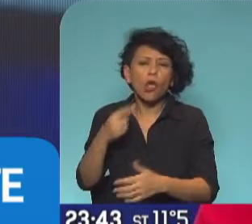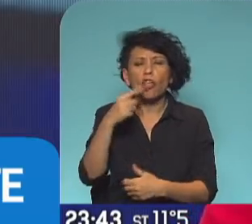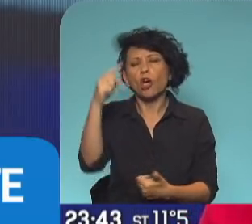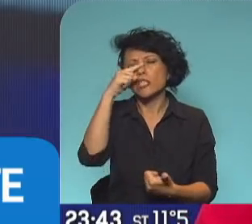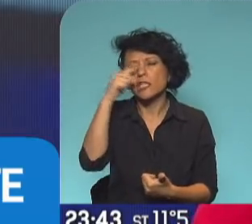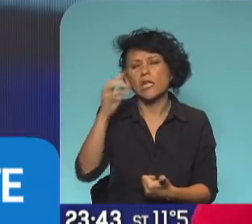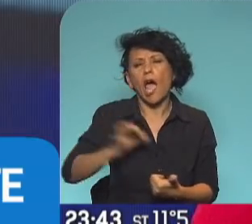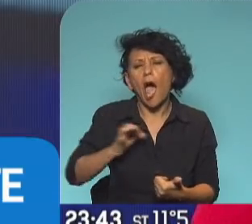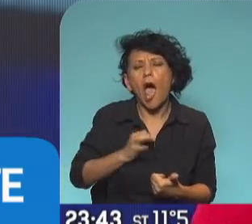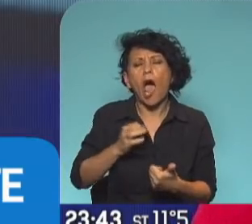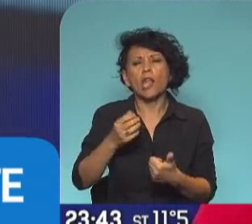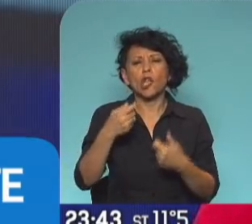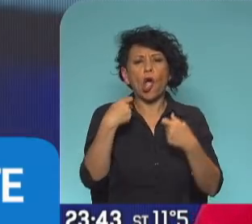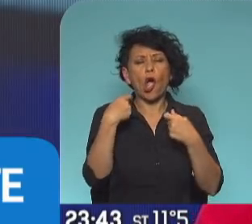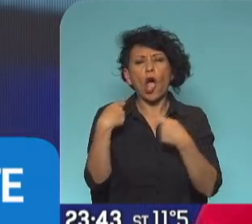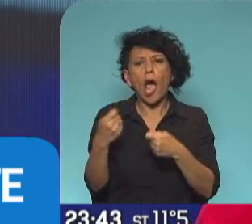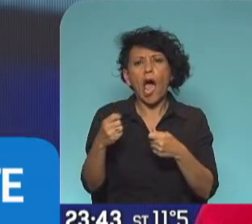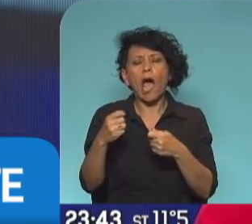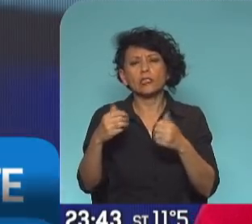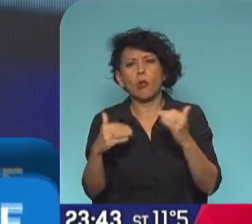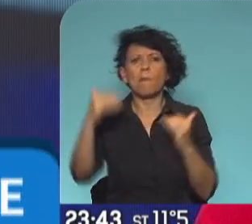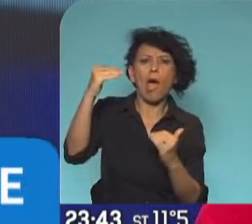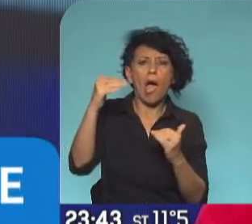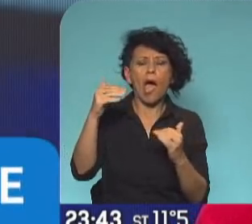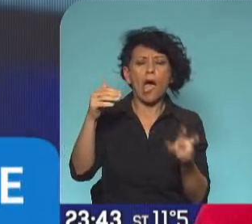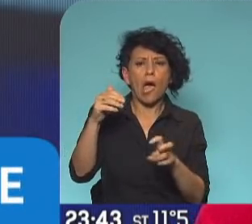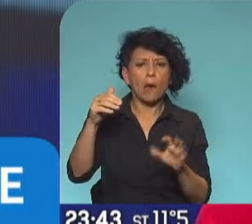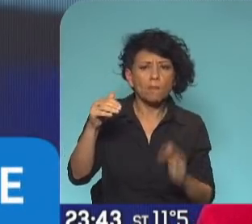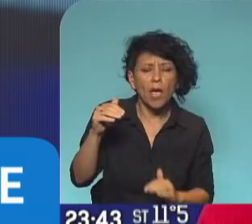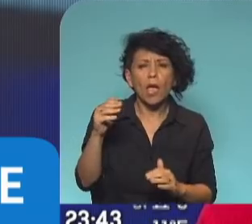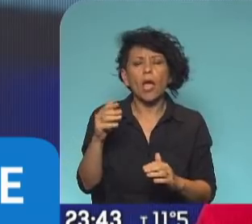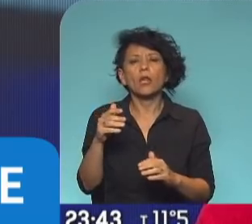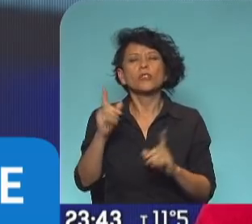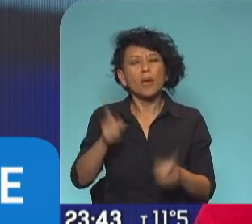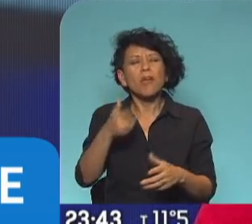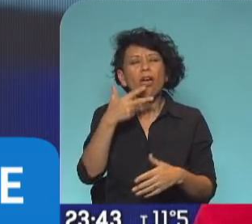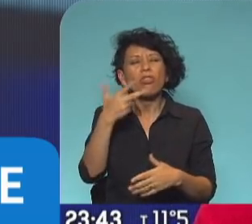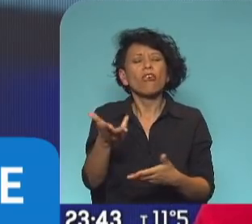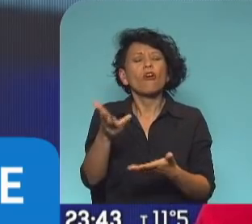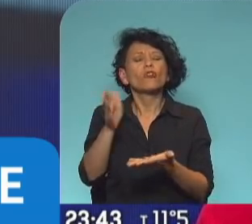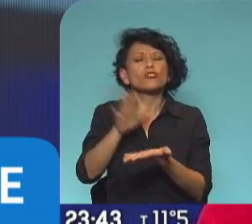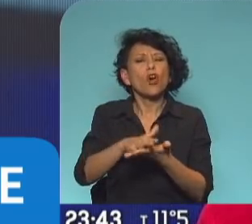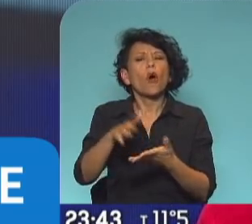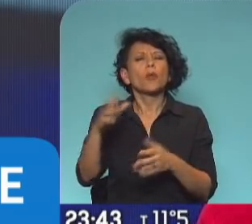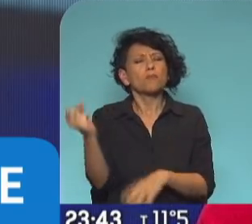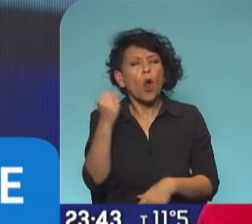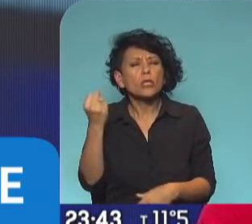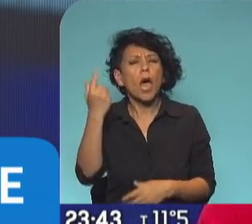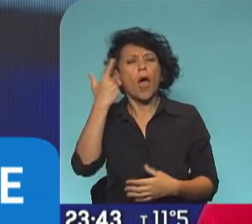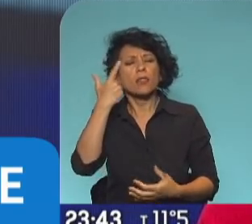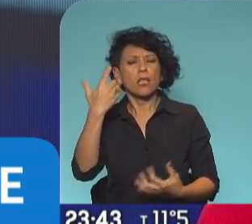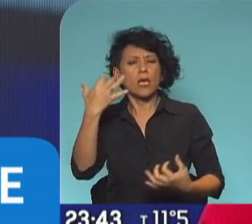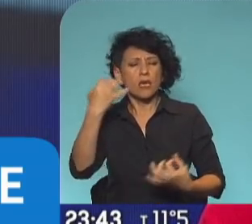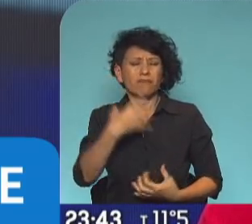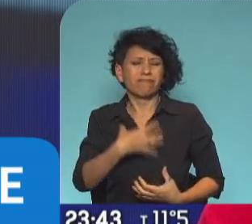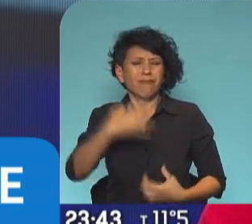de déficit, habló de ser creíble, justamente cuando en esta instancia la credibilidad, porque no solamente los argentinos,